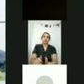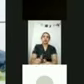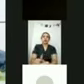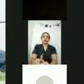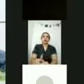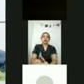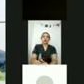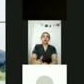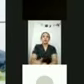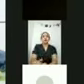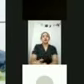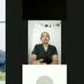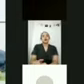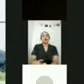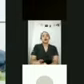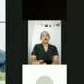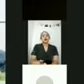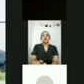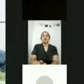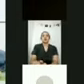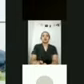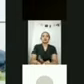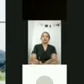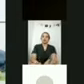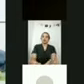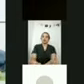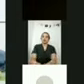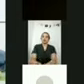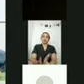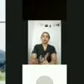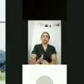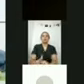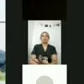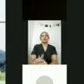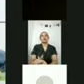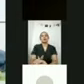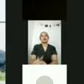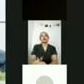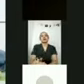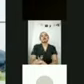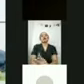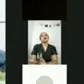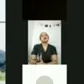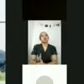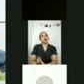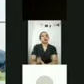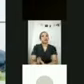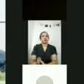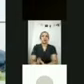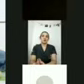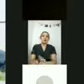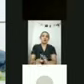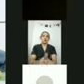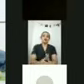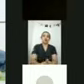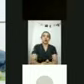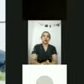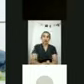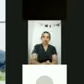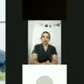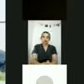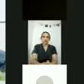su tipo de oralidad. Entonces nos da un ejemplo muy claro que dice que los abogados no hablan igual que